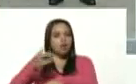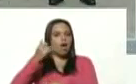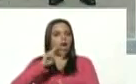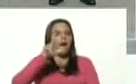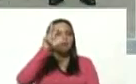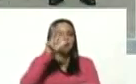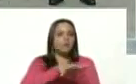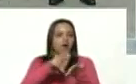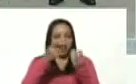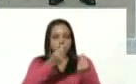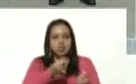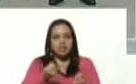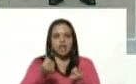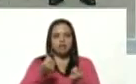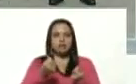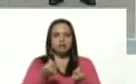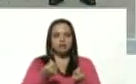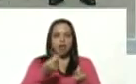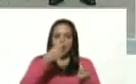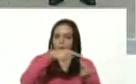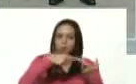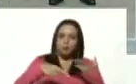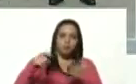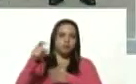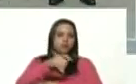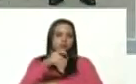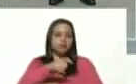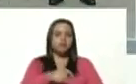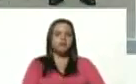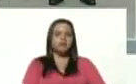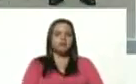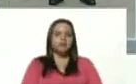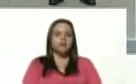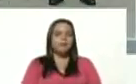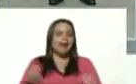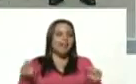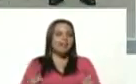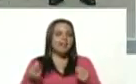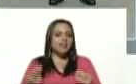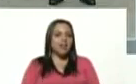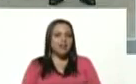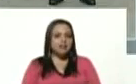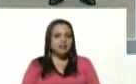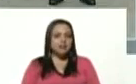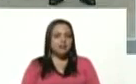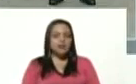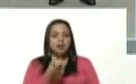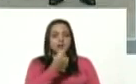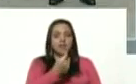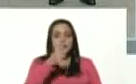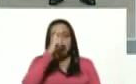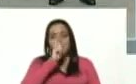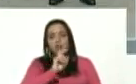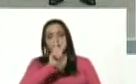aprobado los recursos y los materiales para activar en lo que resta del año 2021